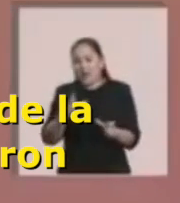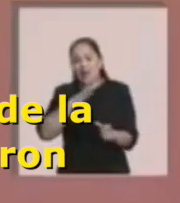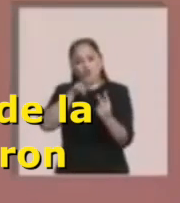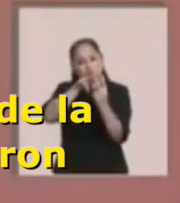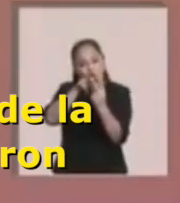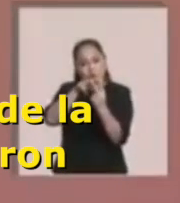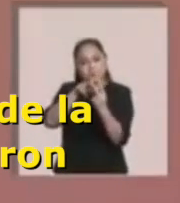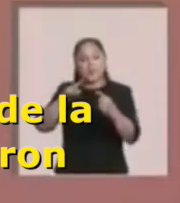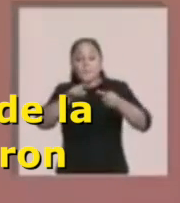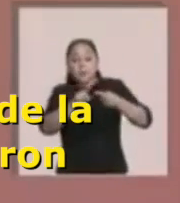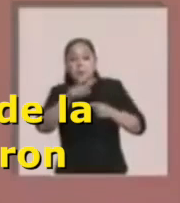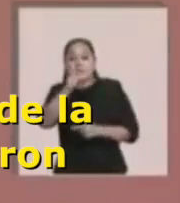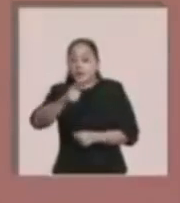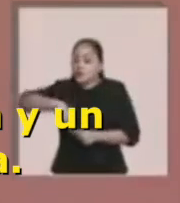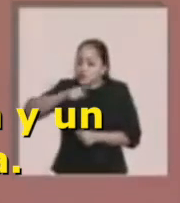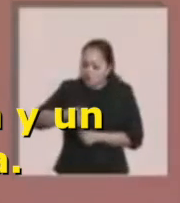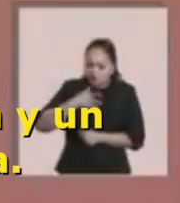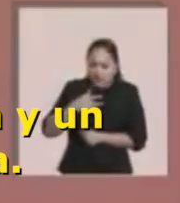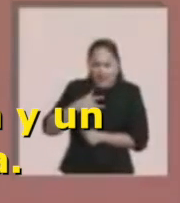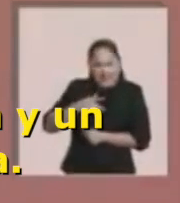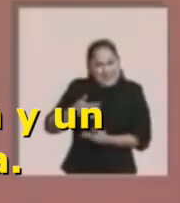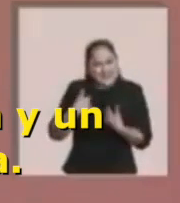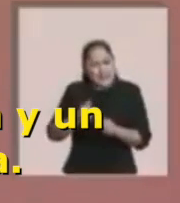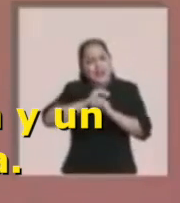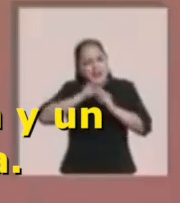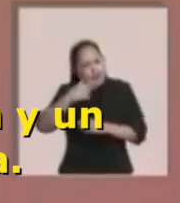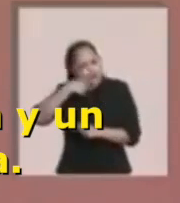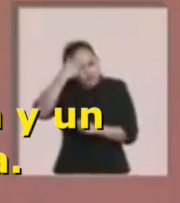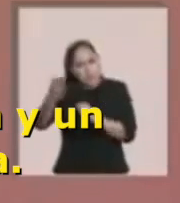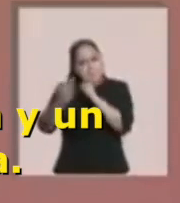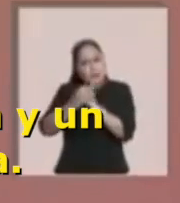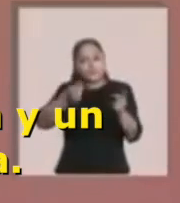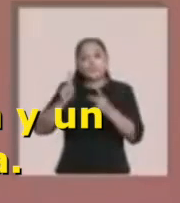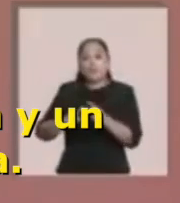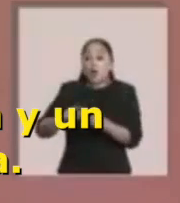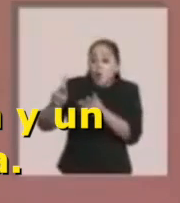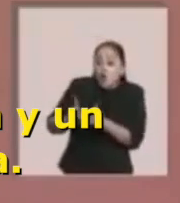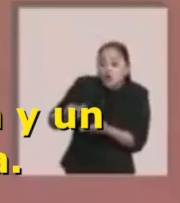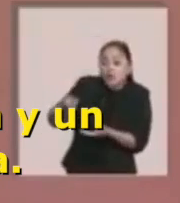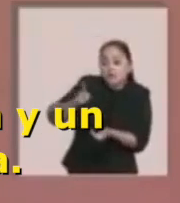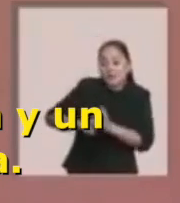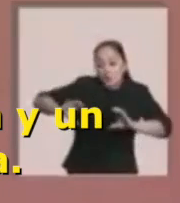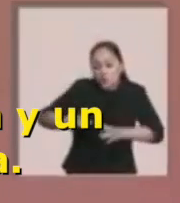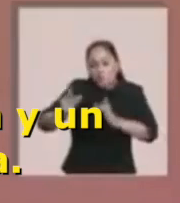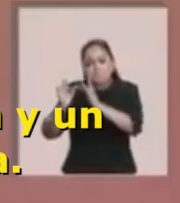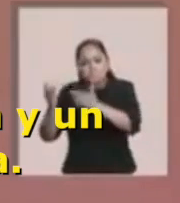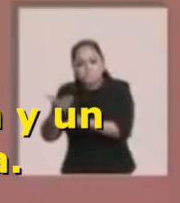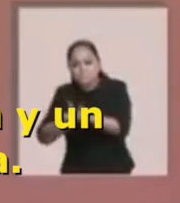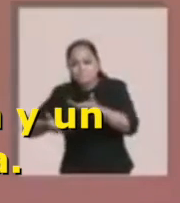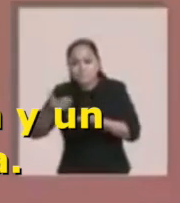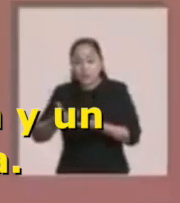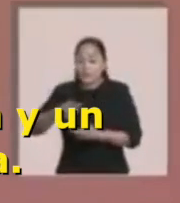'todos por méxico se le contabilizaron dos mil cincuenta y tres testigos de propaganda en vía pública y un gasto por